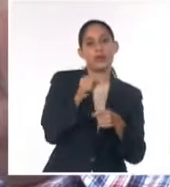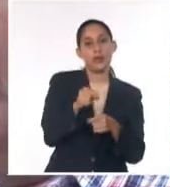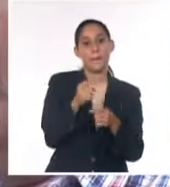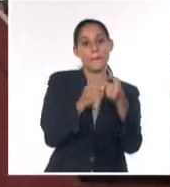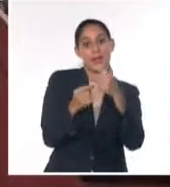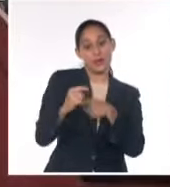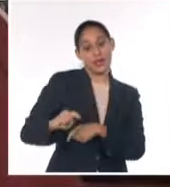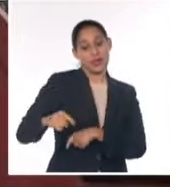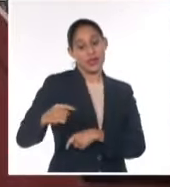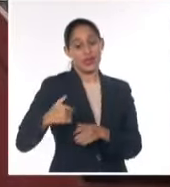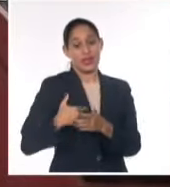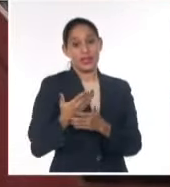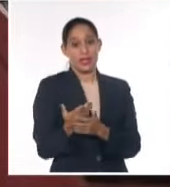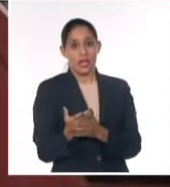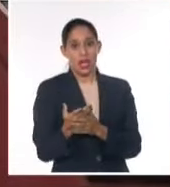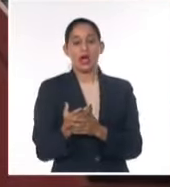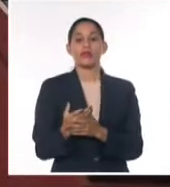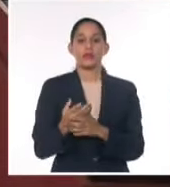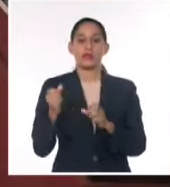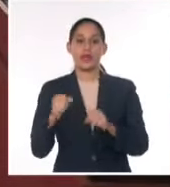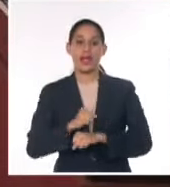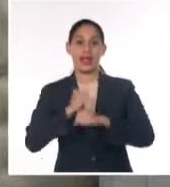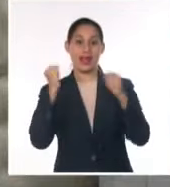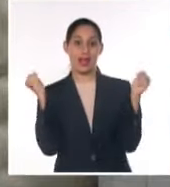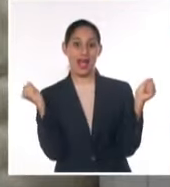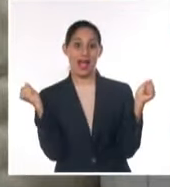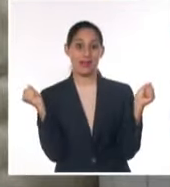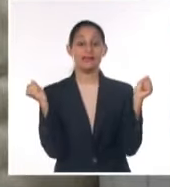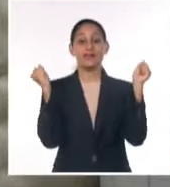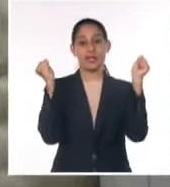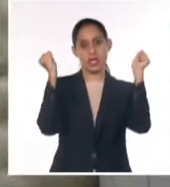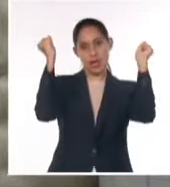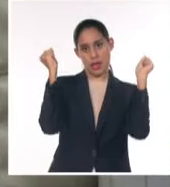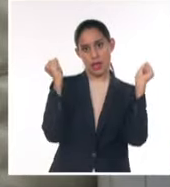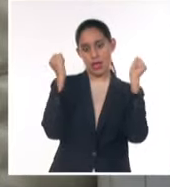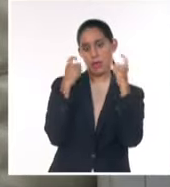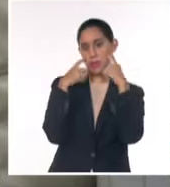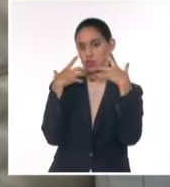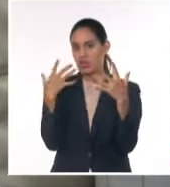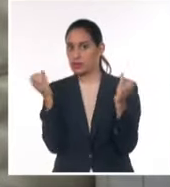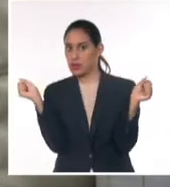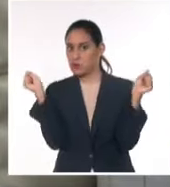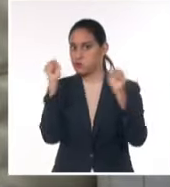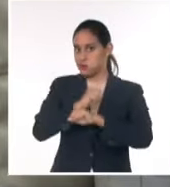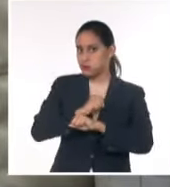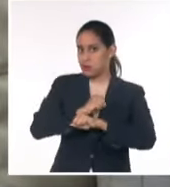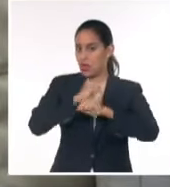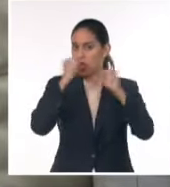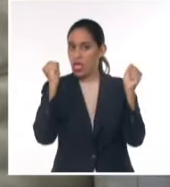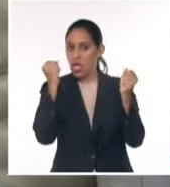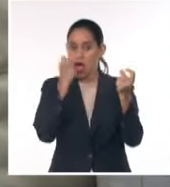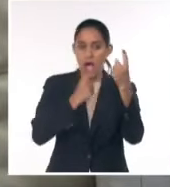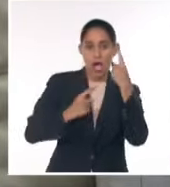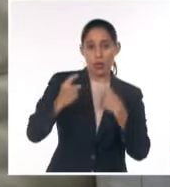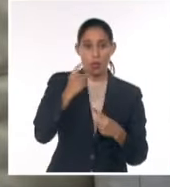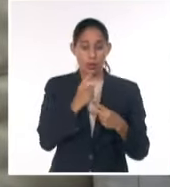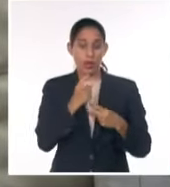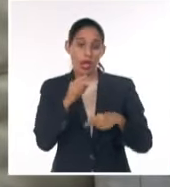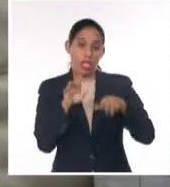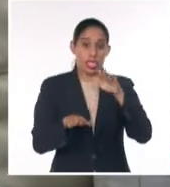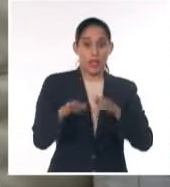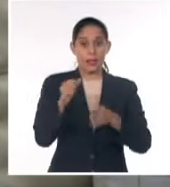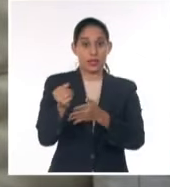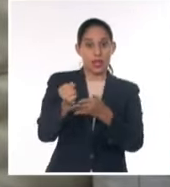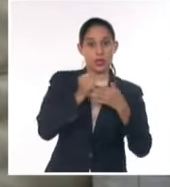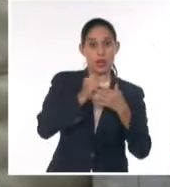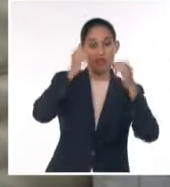días en levantar la infraestructura eléctrica, priorizando las redes de alto voltaje, las cuales no solo permitirán llevar el